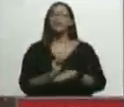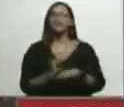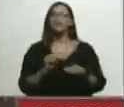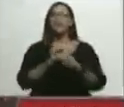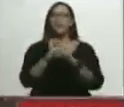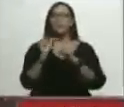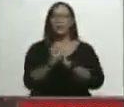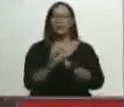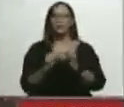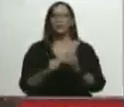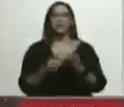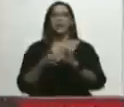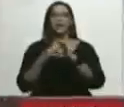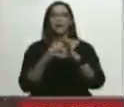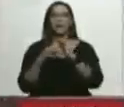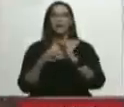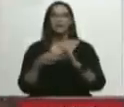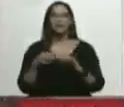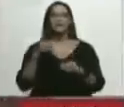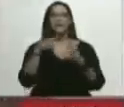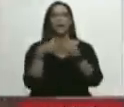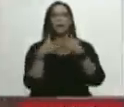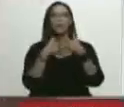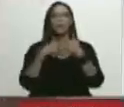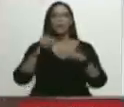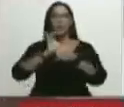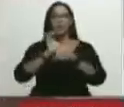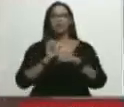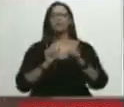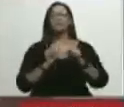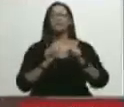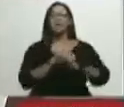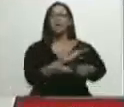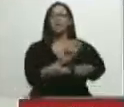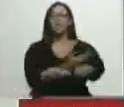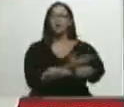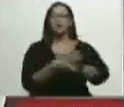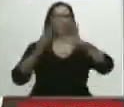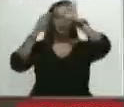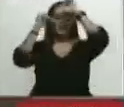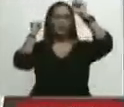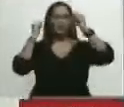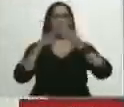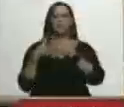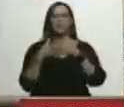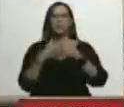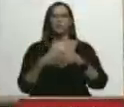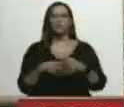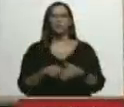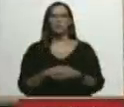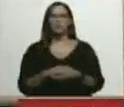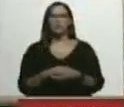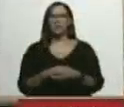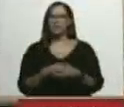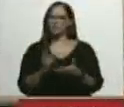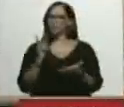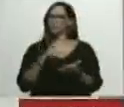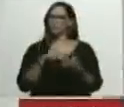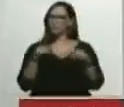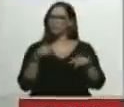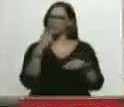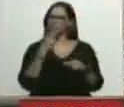la relación bilateral entre los Estados Unidos y el ecuador se mantiene fuerte embajador de los Estados Unidos este no estuvo por aquí vale